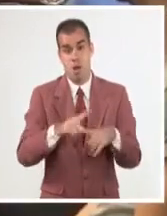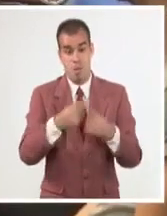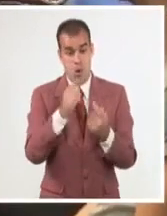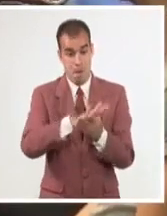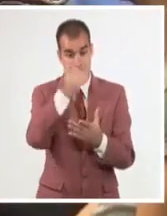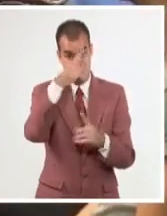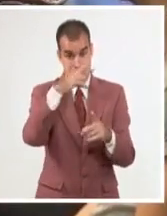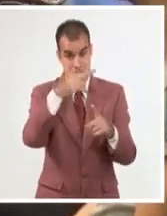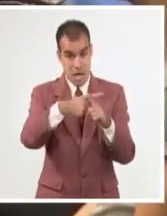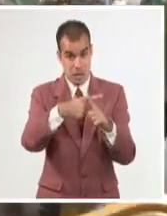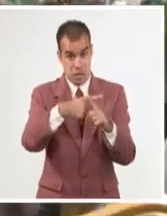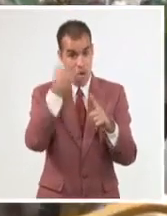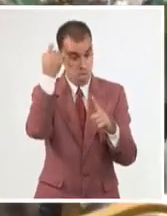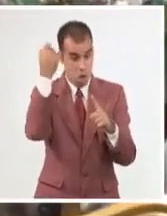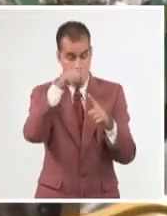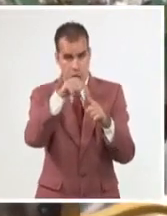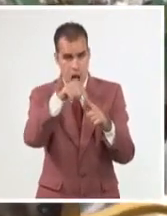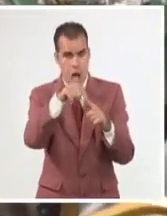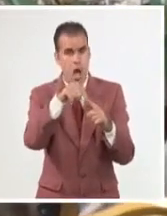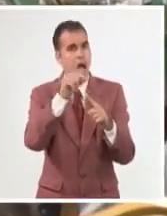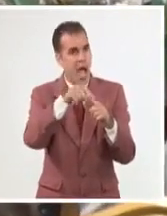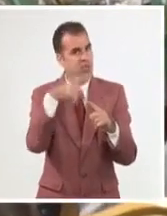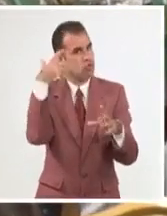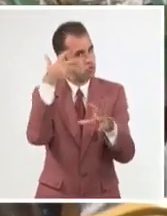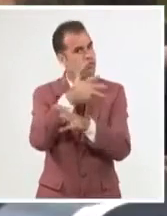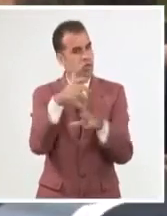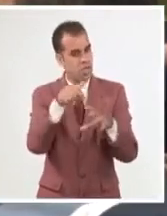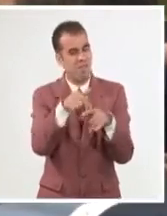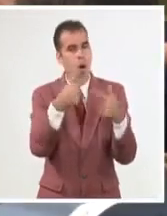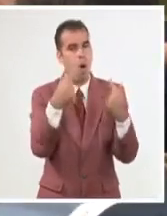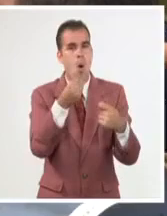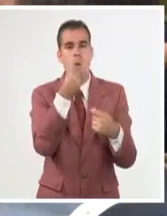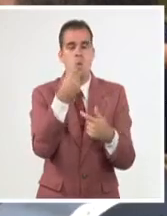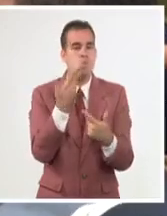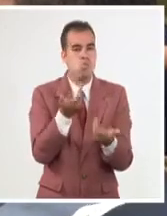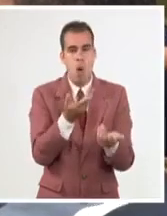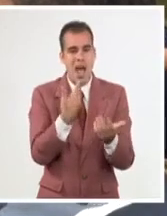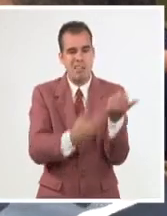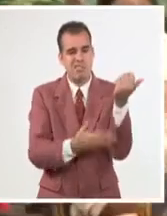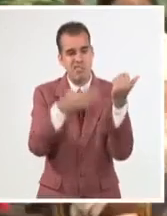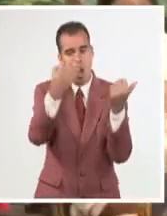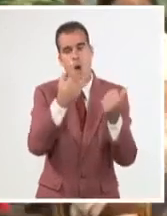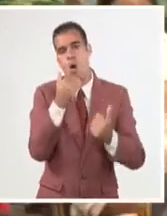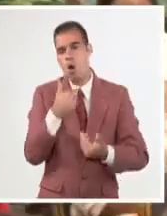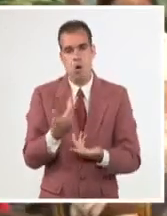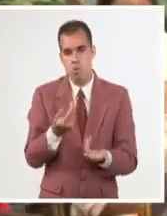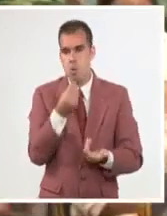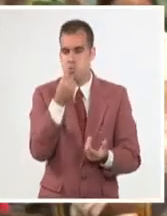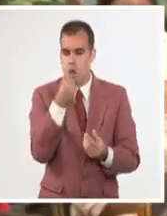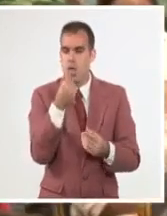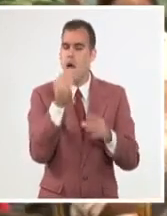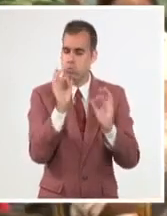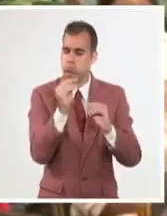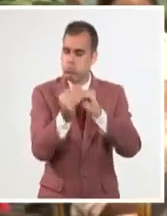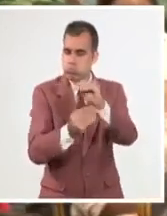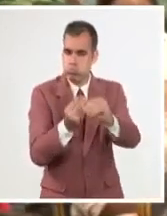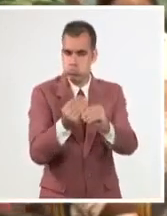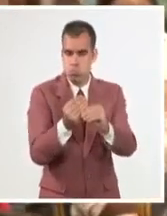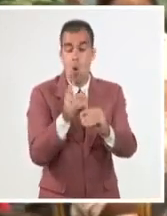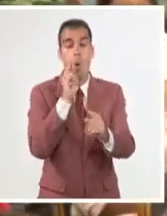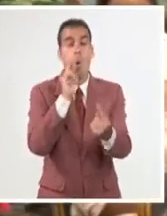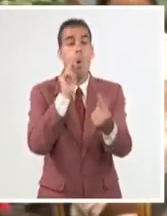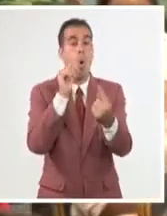ideología política, sino también una teoría científica que nos permite diagnosticar la realidad y transformarla. Y ese es el objetivo de nuestra